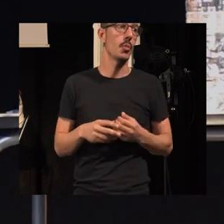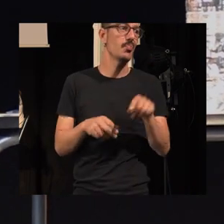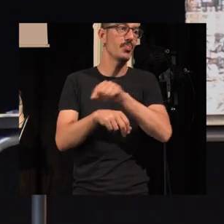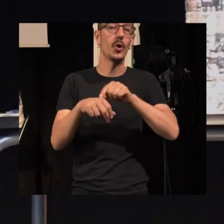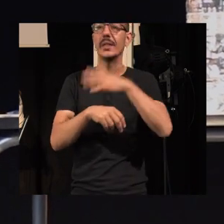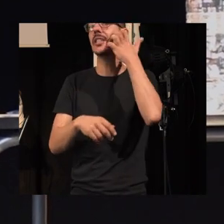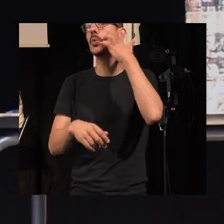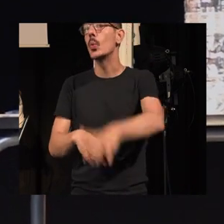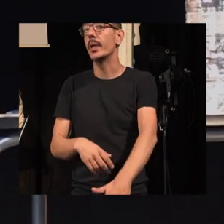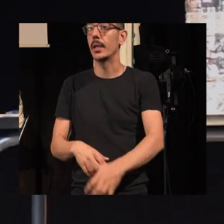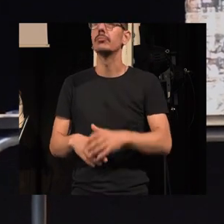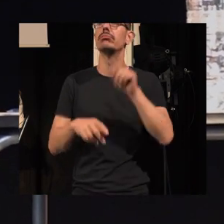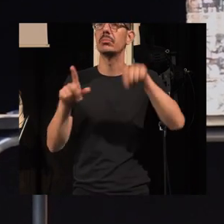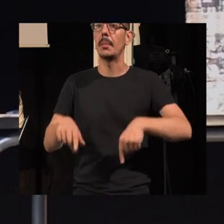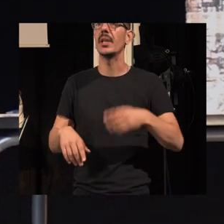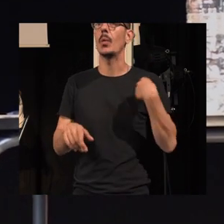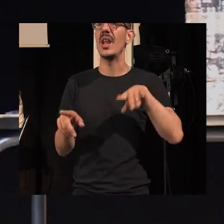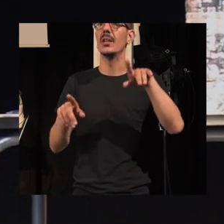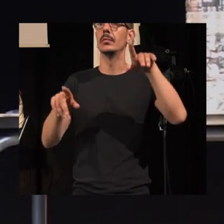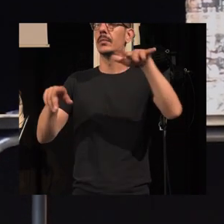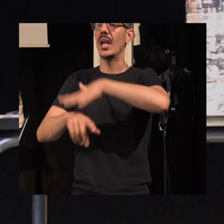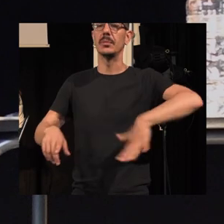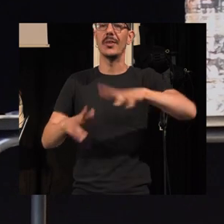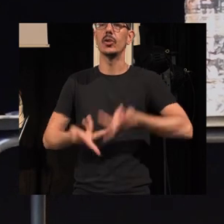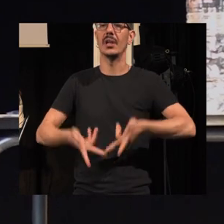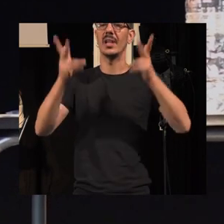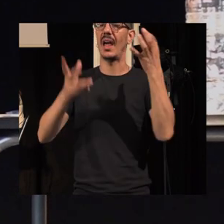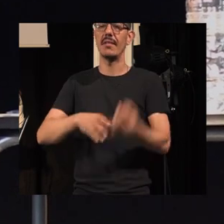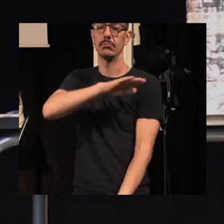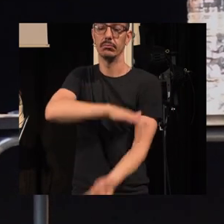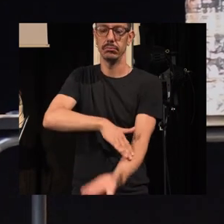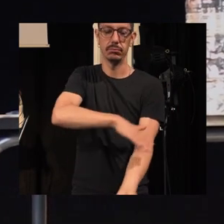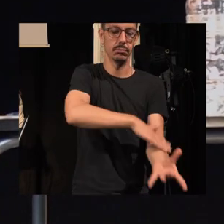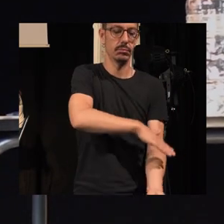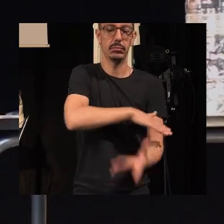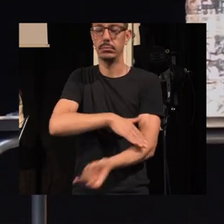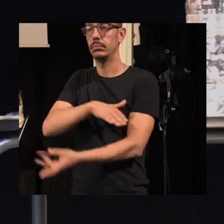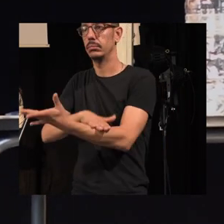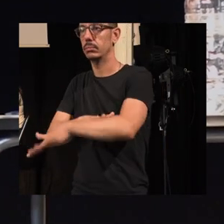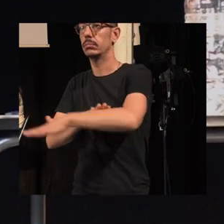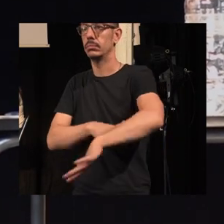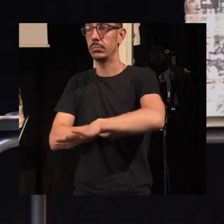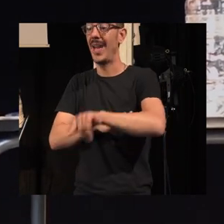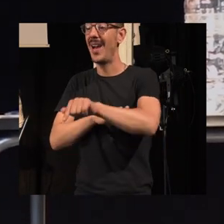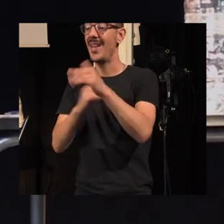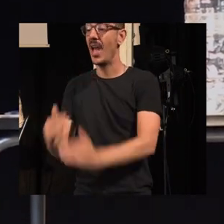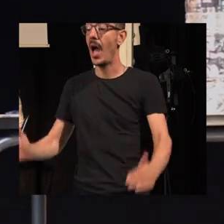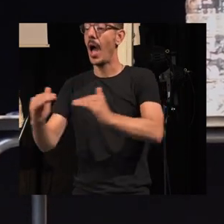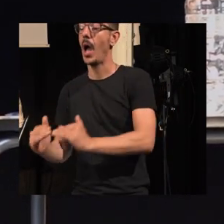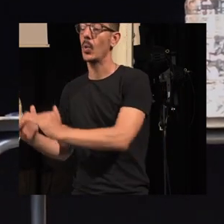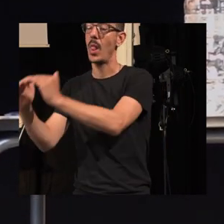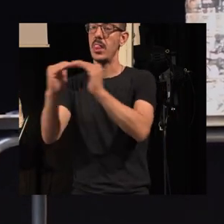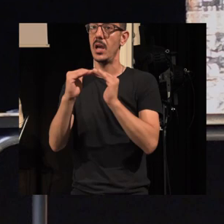de las políticas queer es crear escenarios de libertad. Y de libertad donde la igualdad es el inicio, no es el